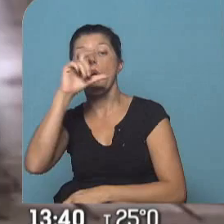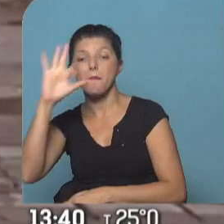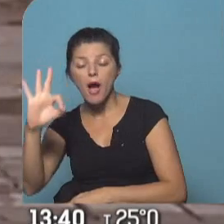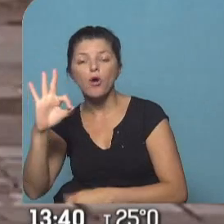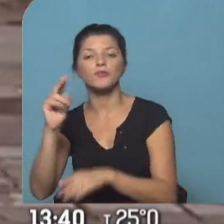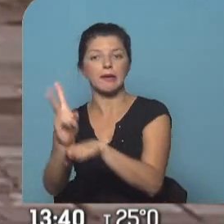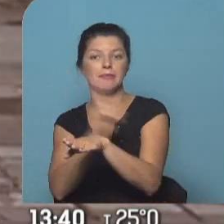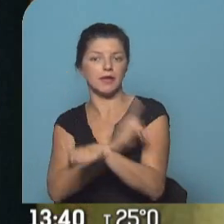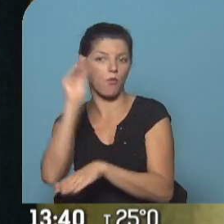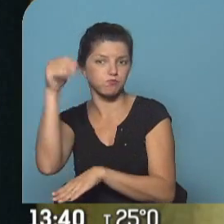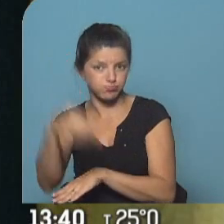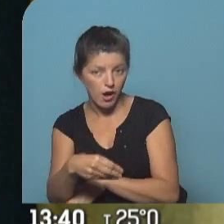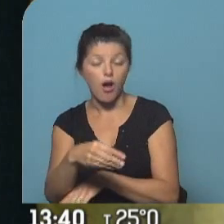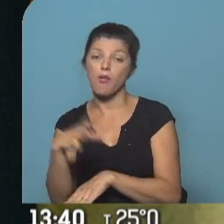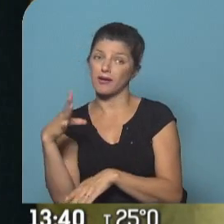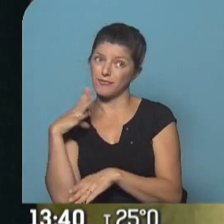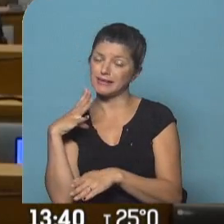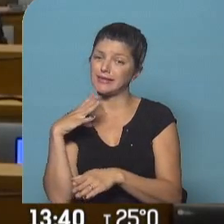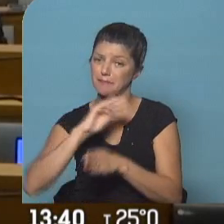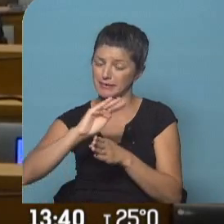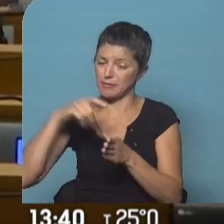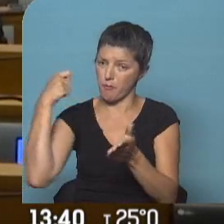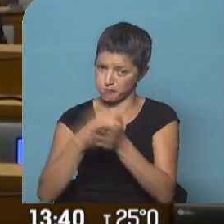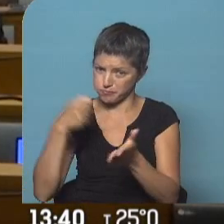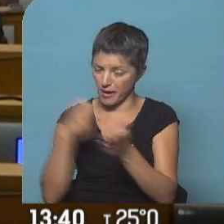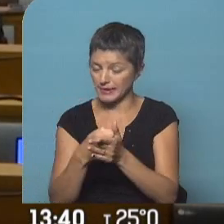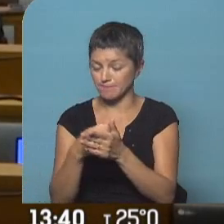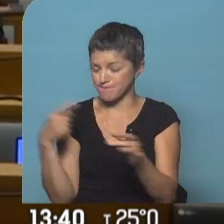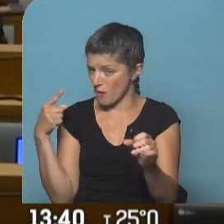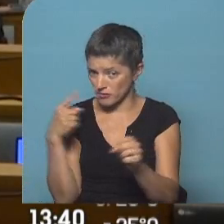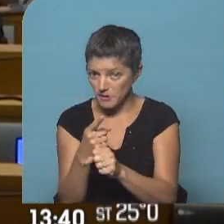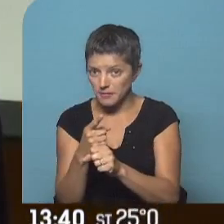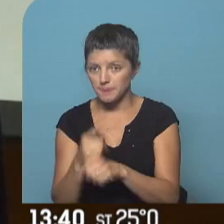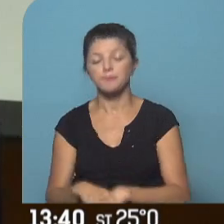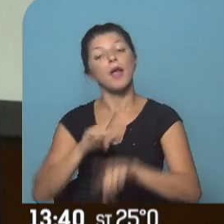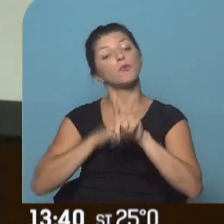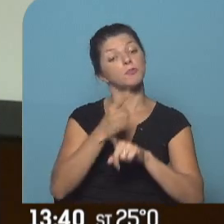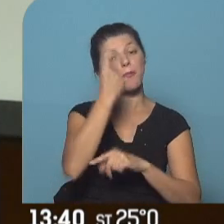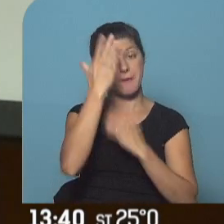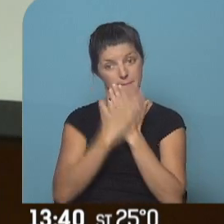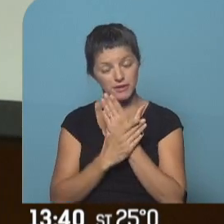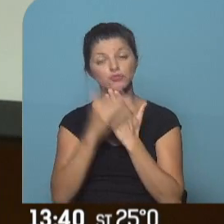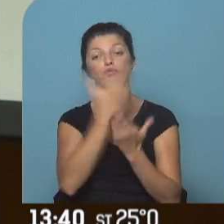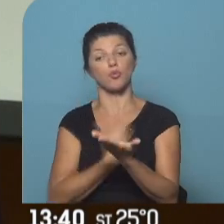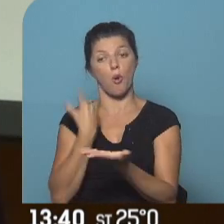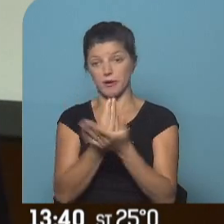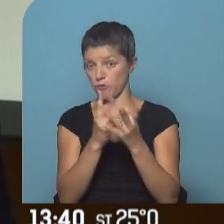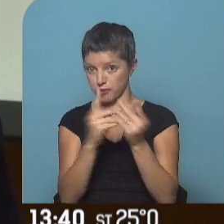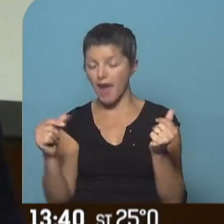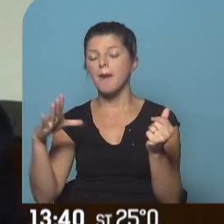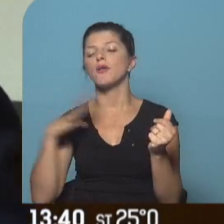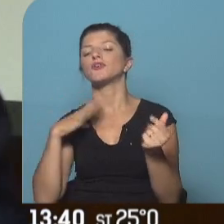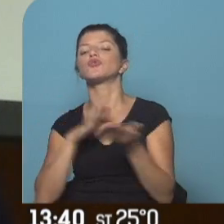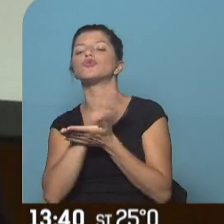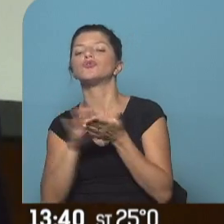tener préstamos millonarios incobrables. Gentiloni, no obstante, culminará su gobierno con una asignatura pendiente, la